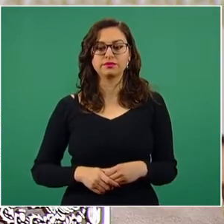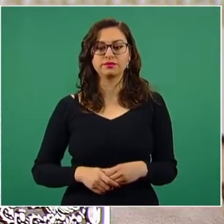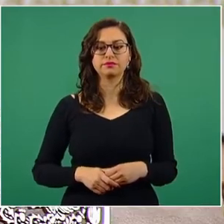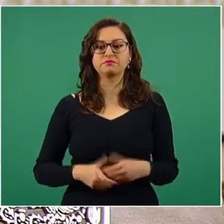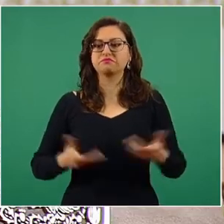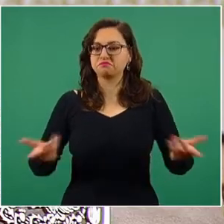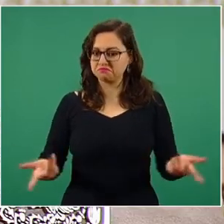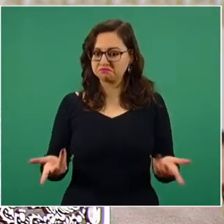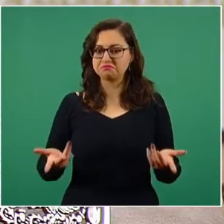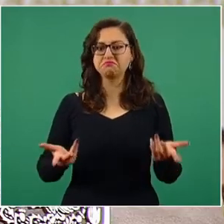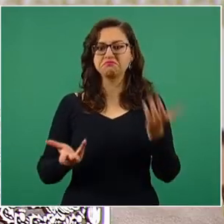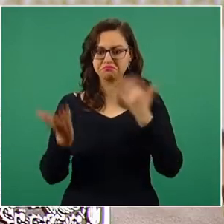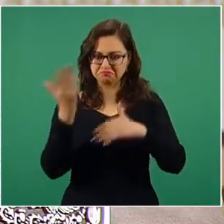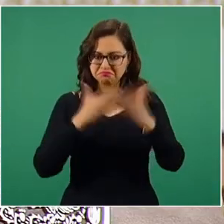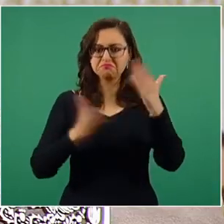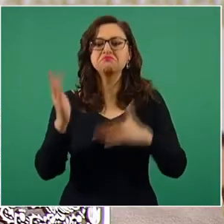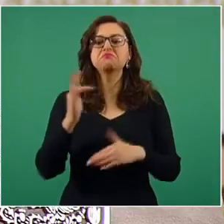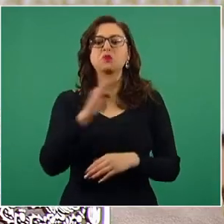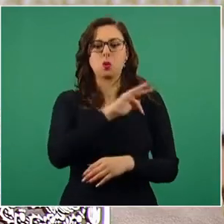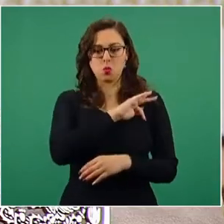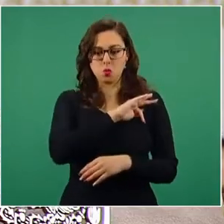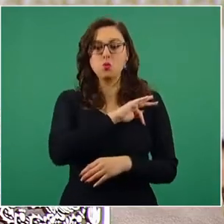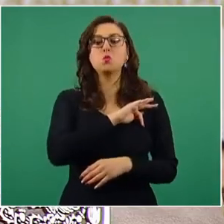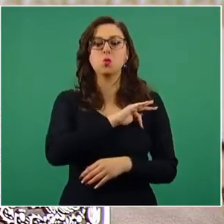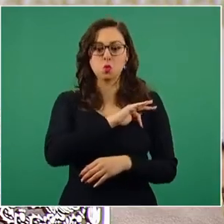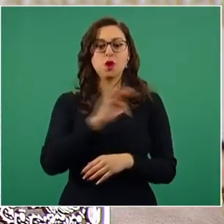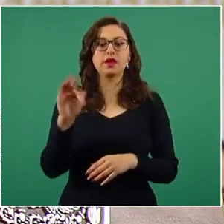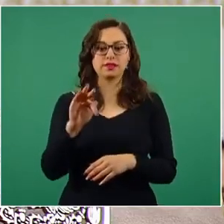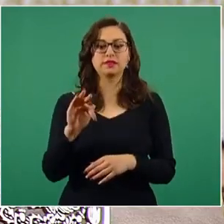posibilidad de salir adelante, que haya movilidad